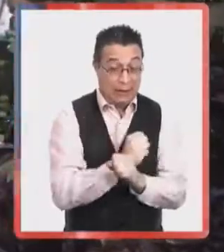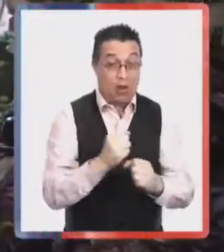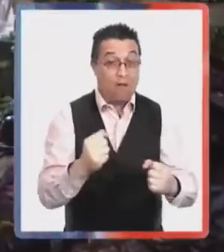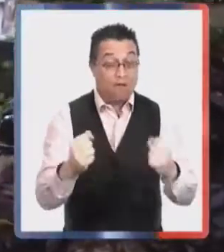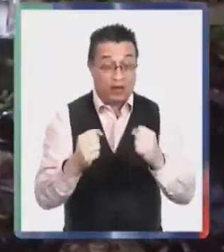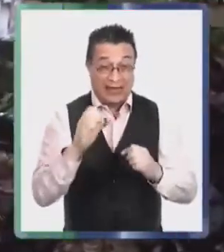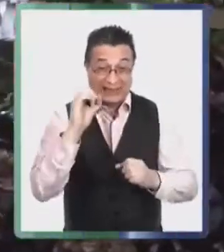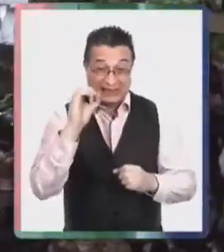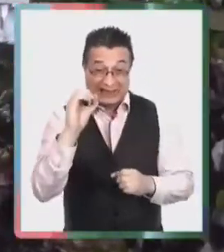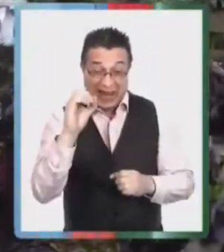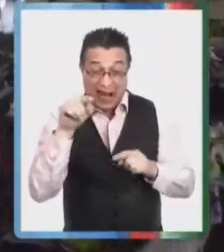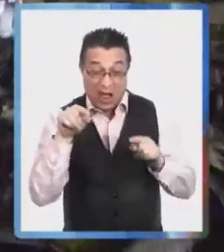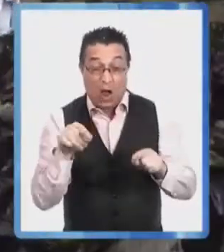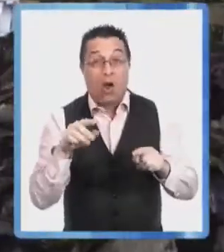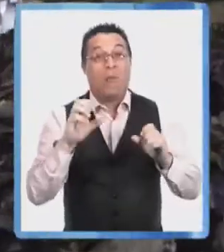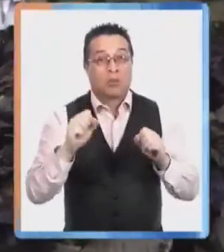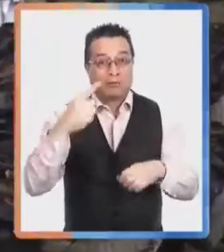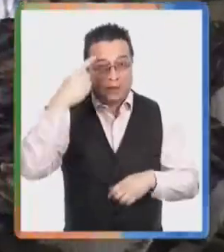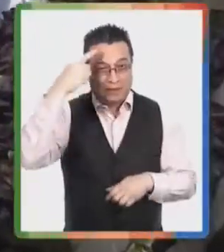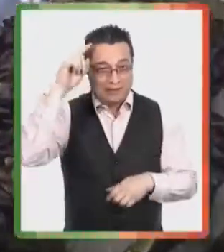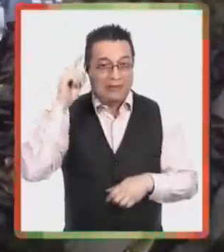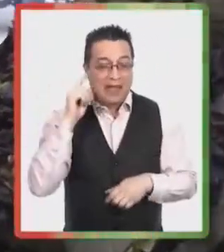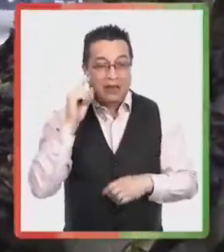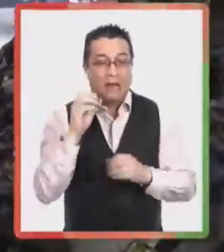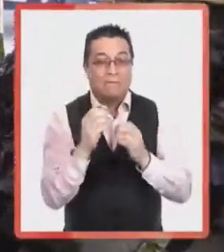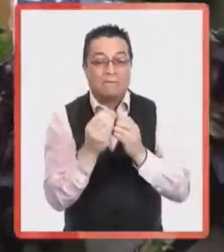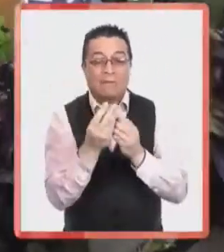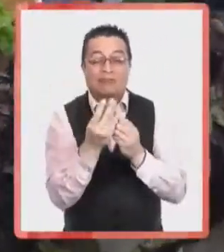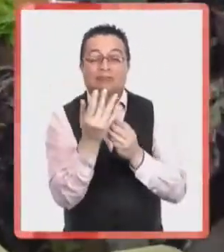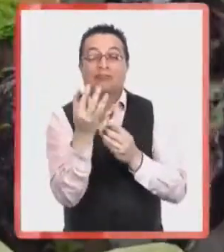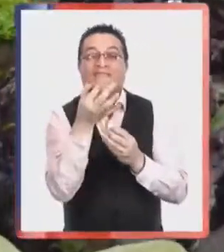0 grado, podrían dañar las puntas verdes y